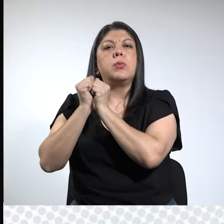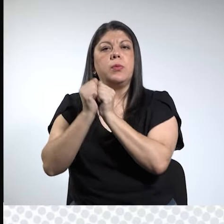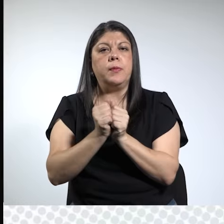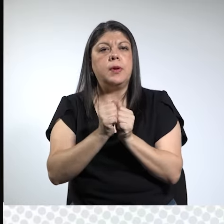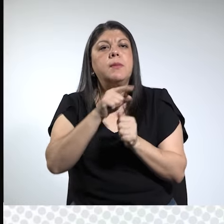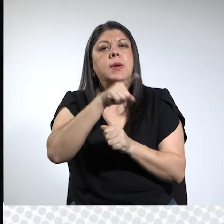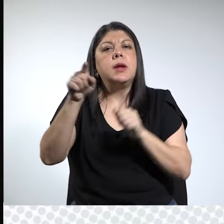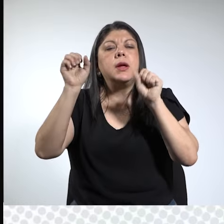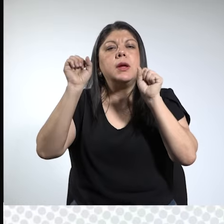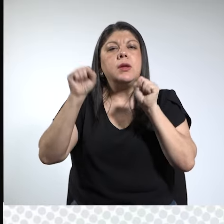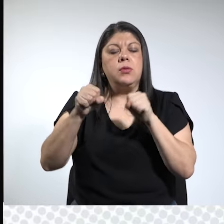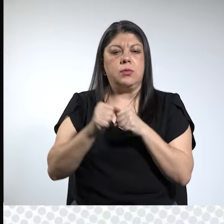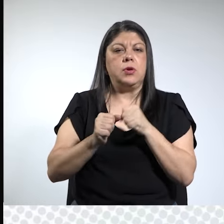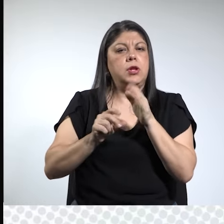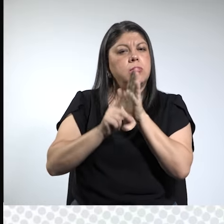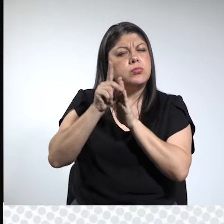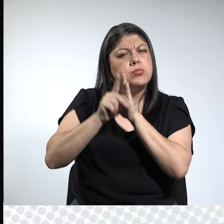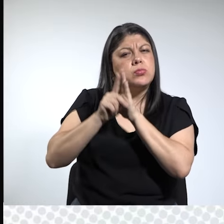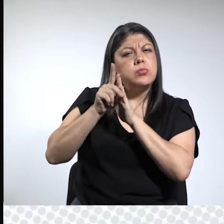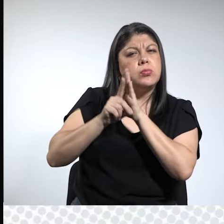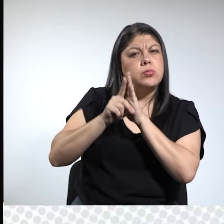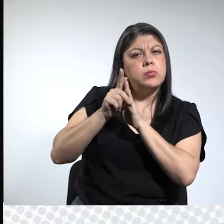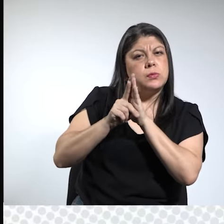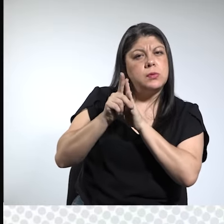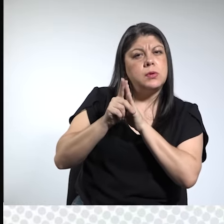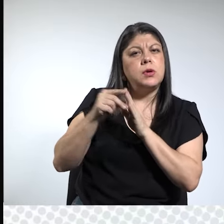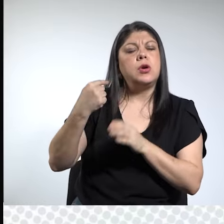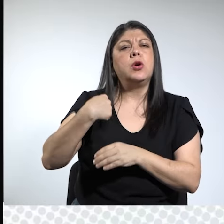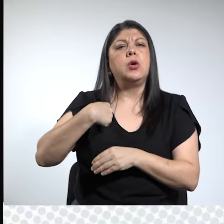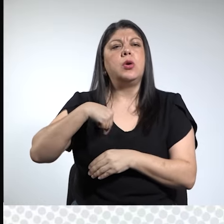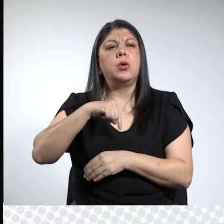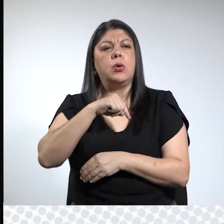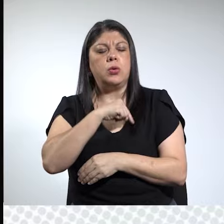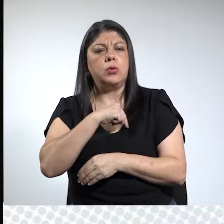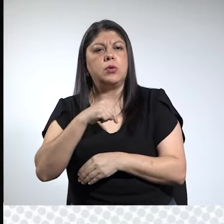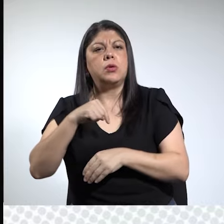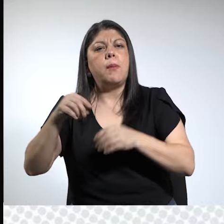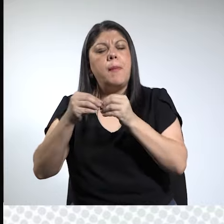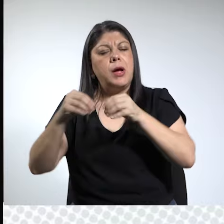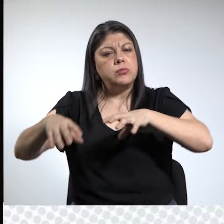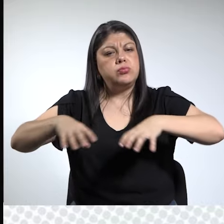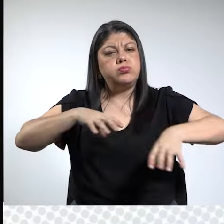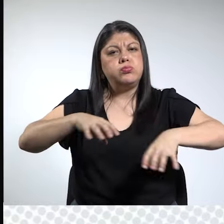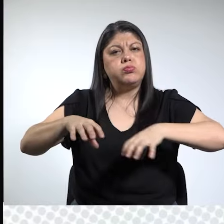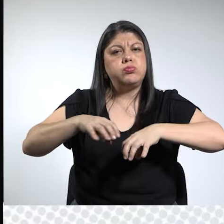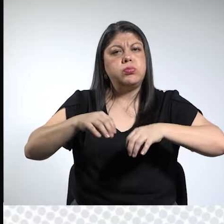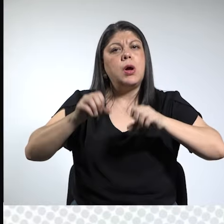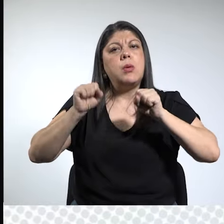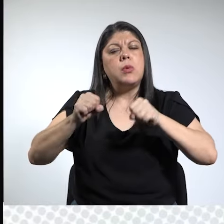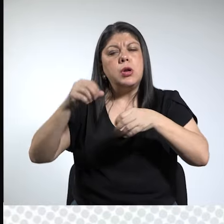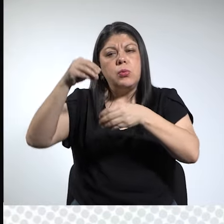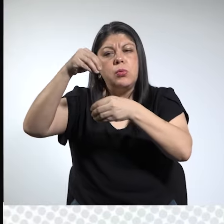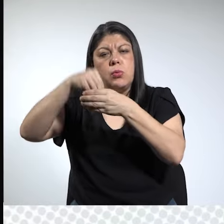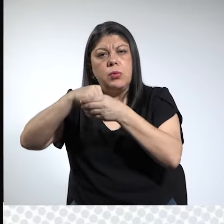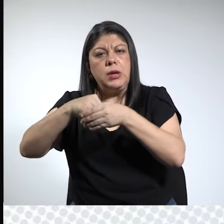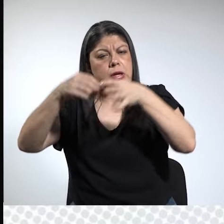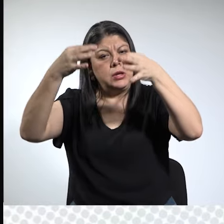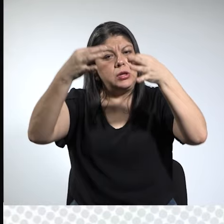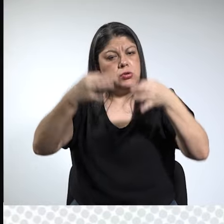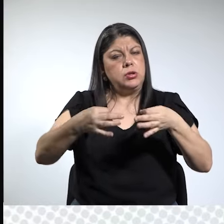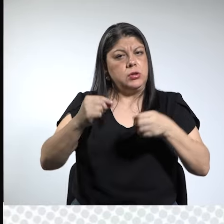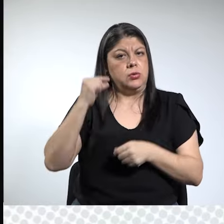para que ellos puedan irse desarrollando. Tenemos que más activamente hacerlos copartícipes de las